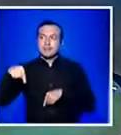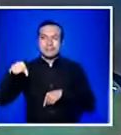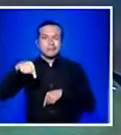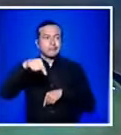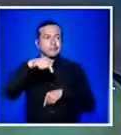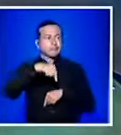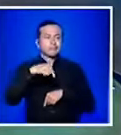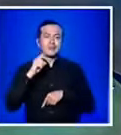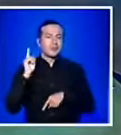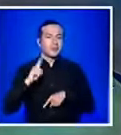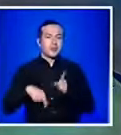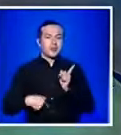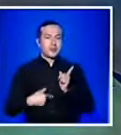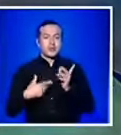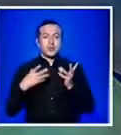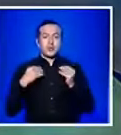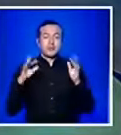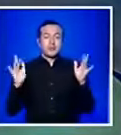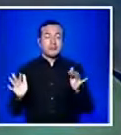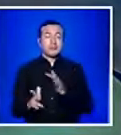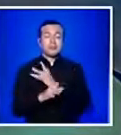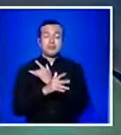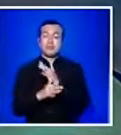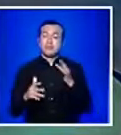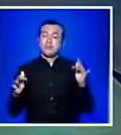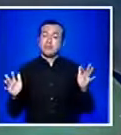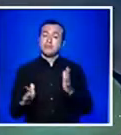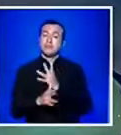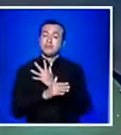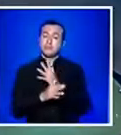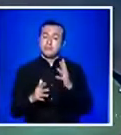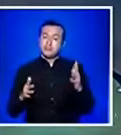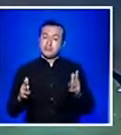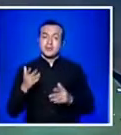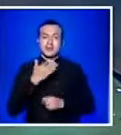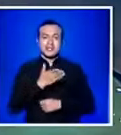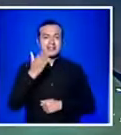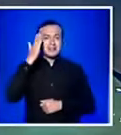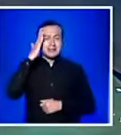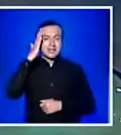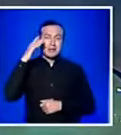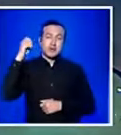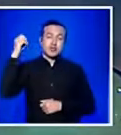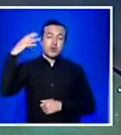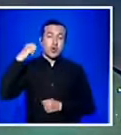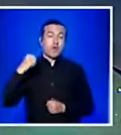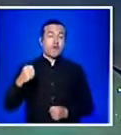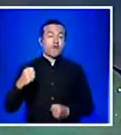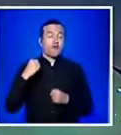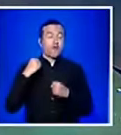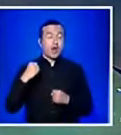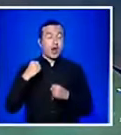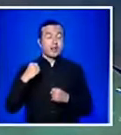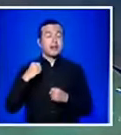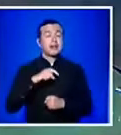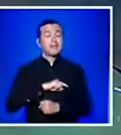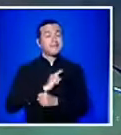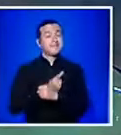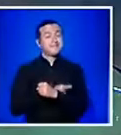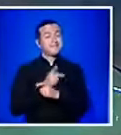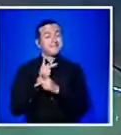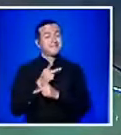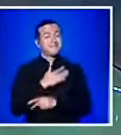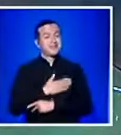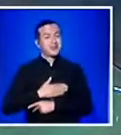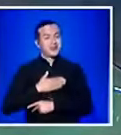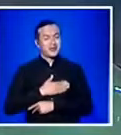están funcionando. Ráfagas de viento previstas para esta tarde y ya saben, la radiación ultravioleta extremadamente alto, así que por favor